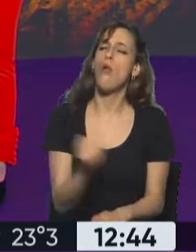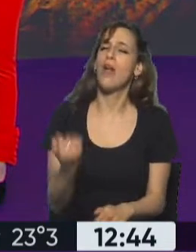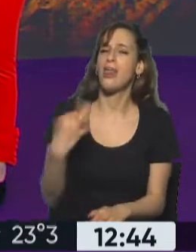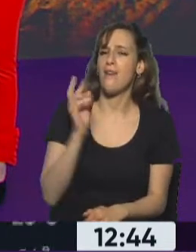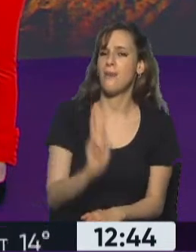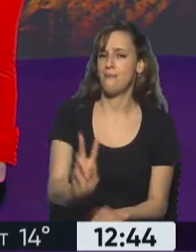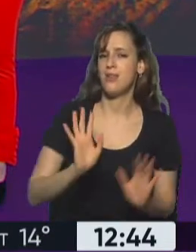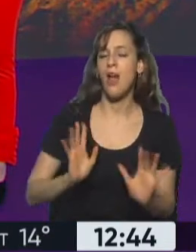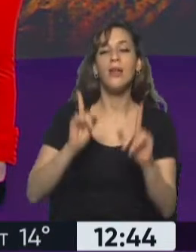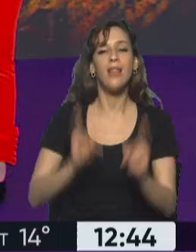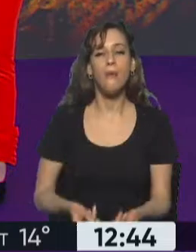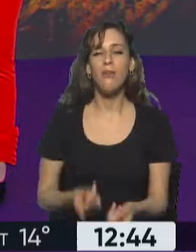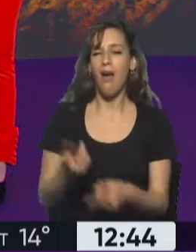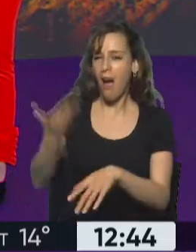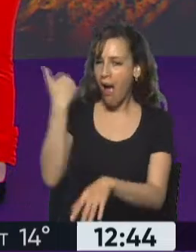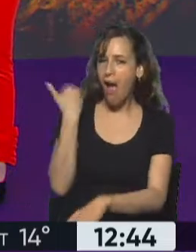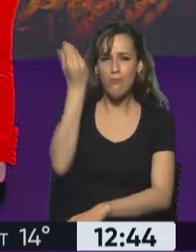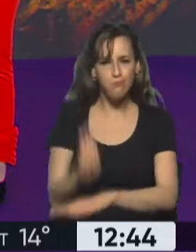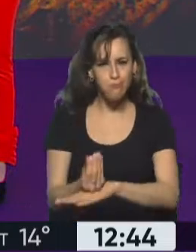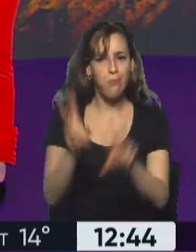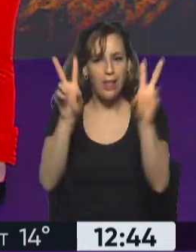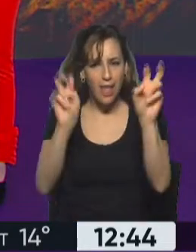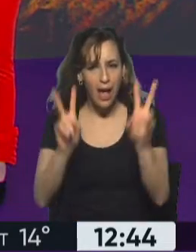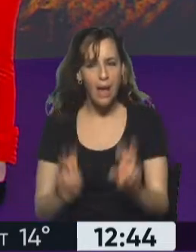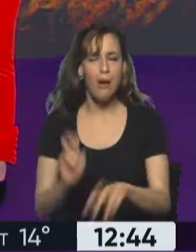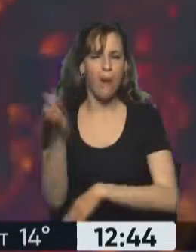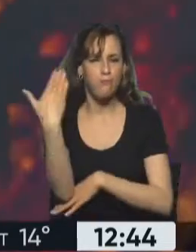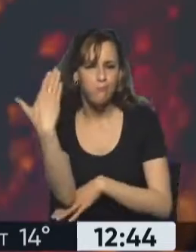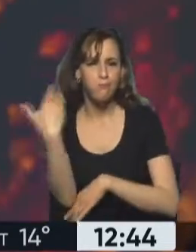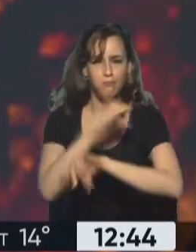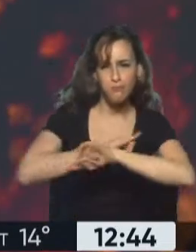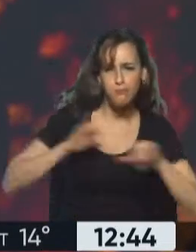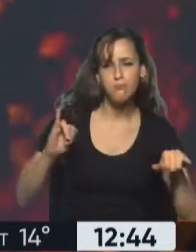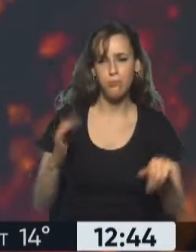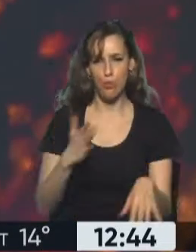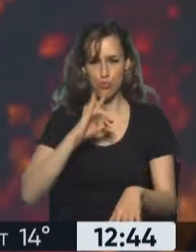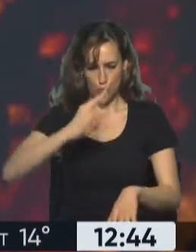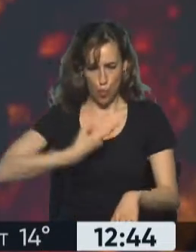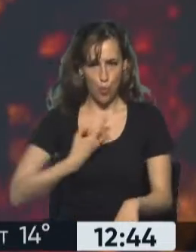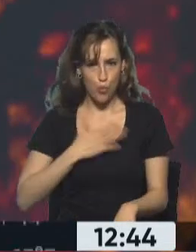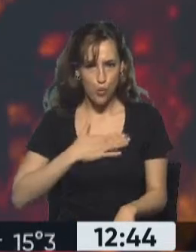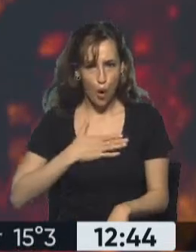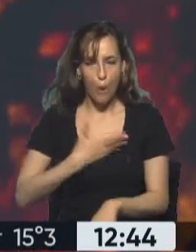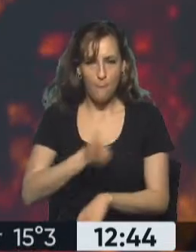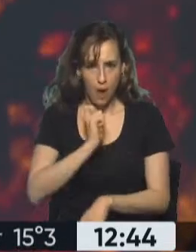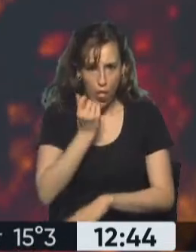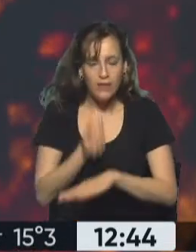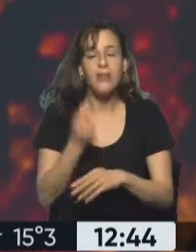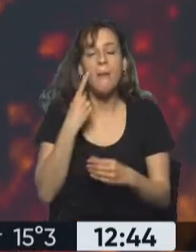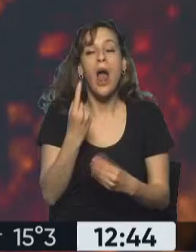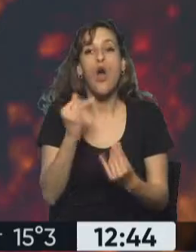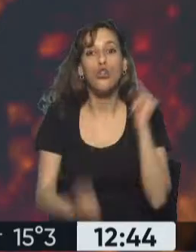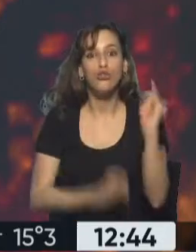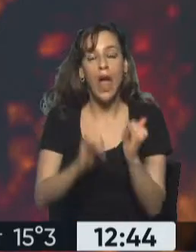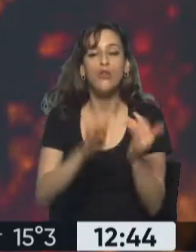cierto, hemos hecho columnas acá, y no me voy a meter en ese tema porque no nos vamos más, sobre para qué sirvió la emisión monetaria,